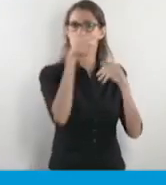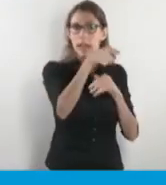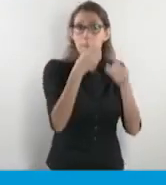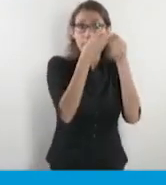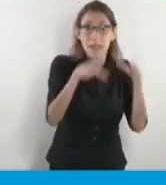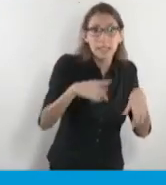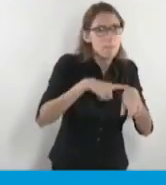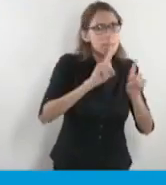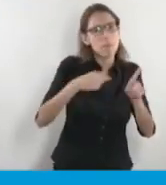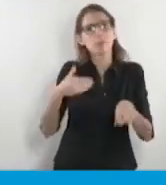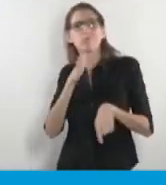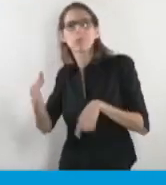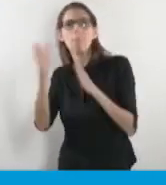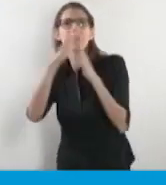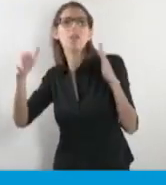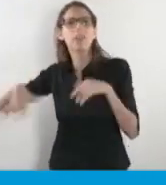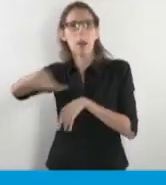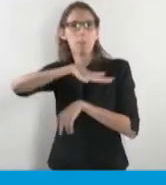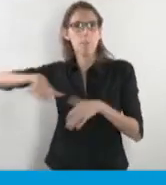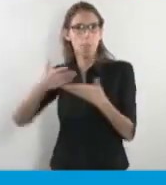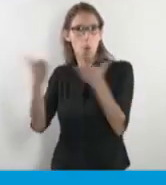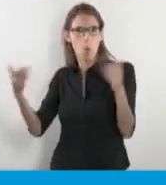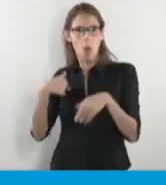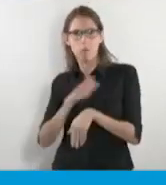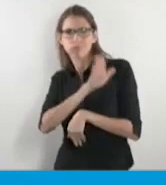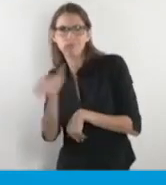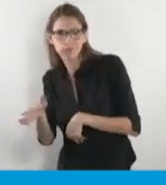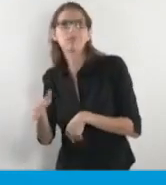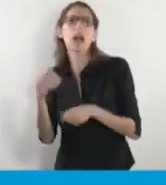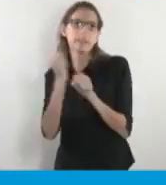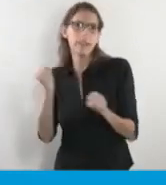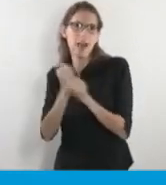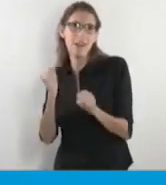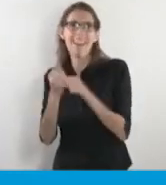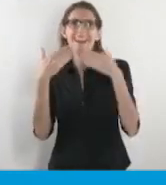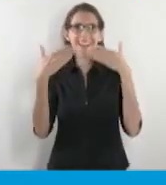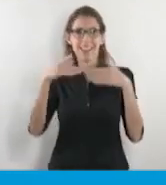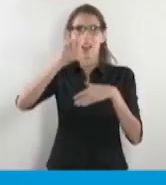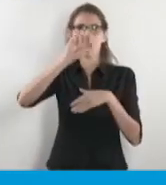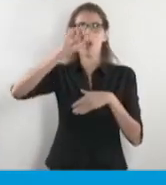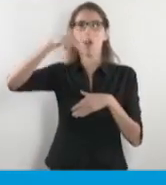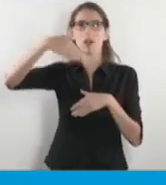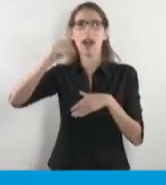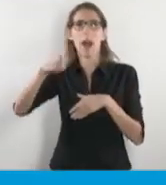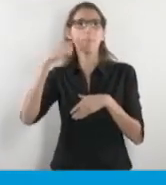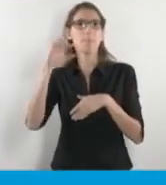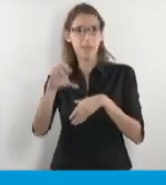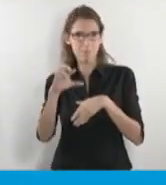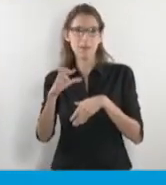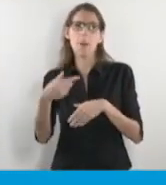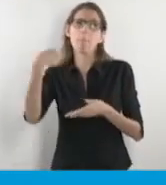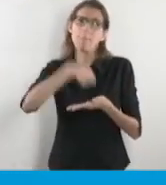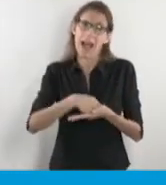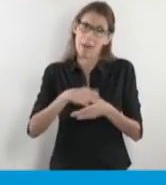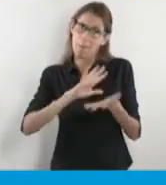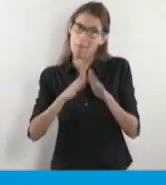popular gracias a este proyecto de la conabip que nos buscaba y nos pagaba a 600 pesos te estoy hablando del